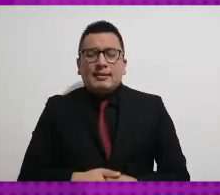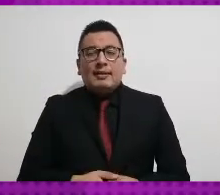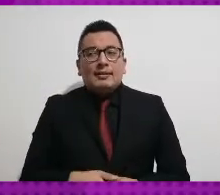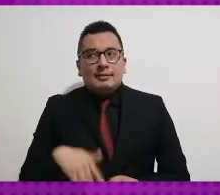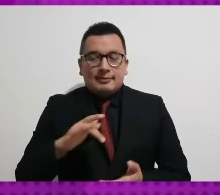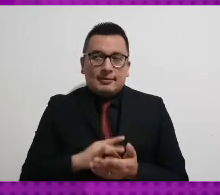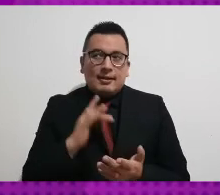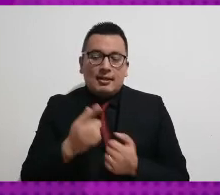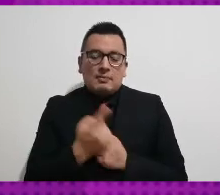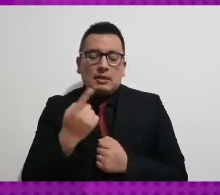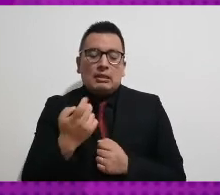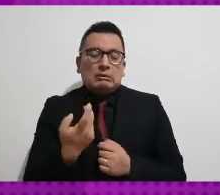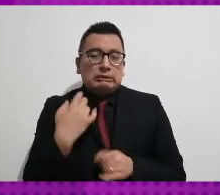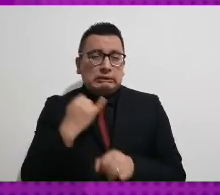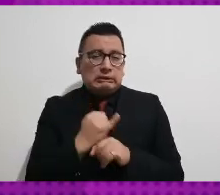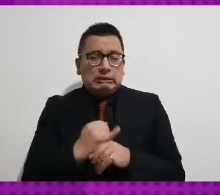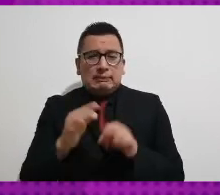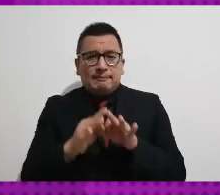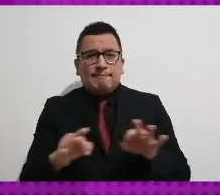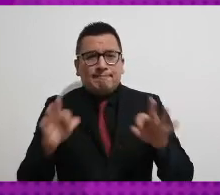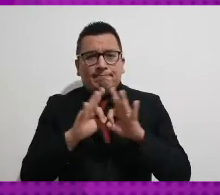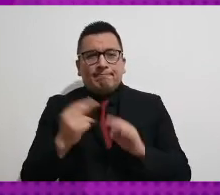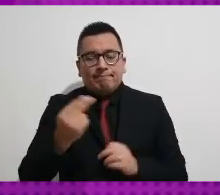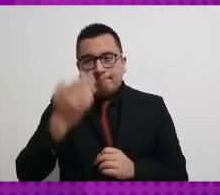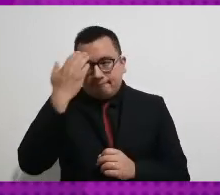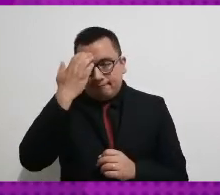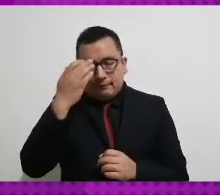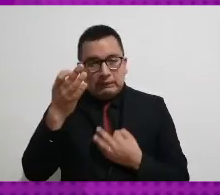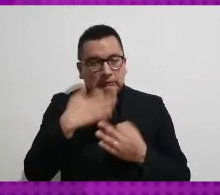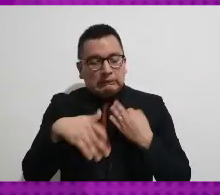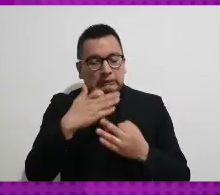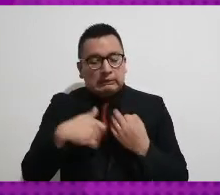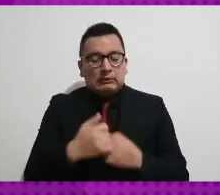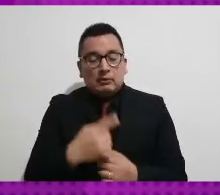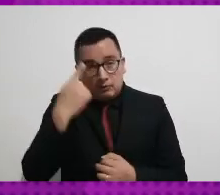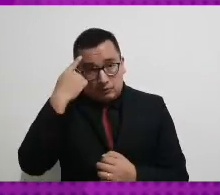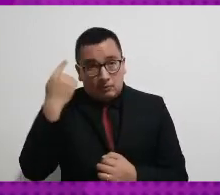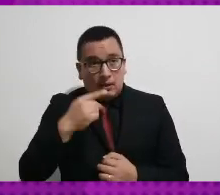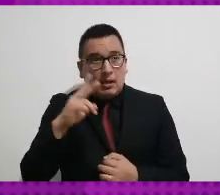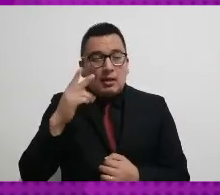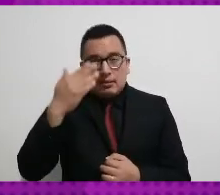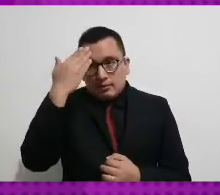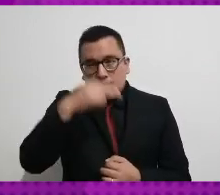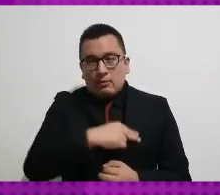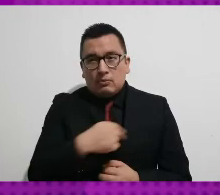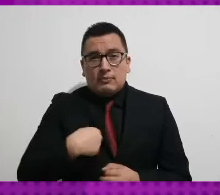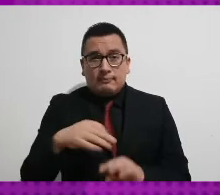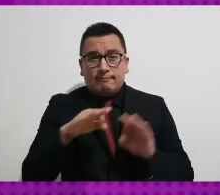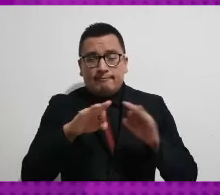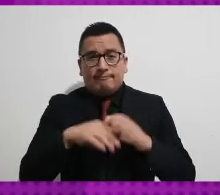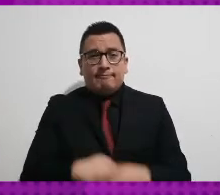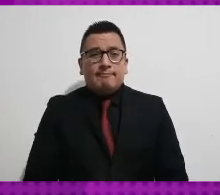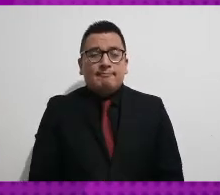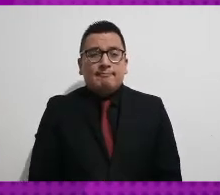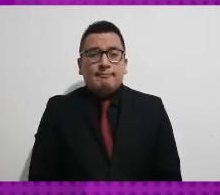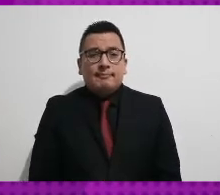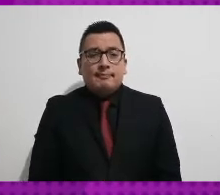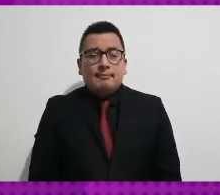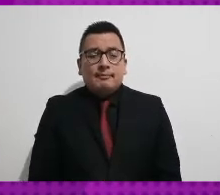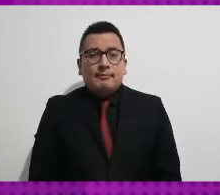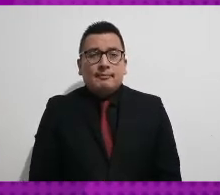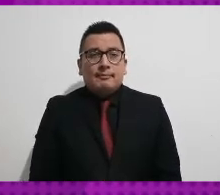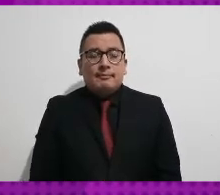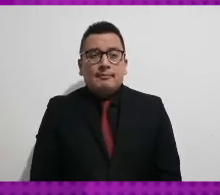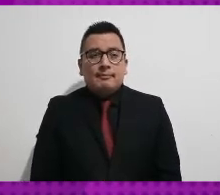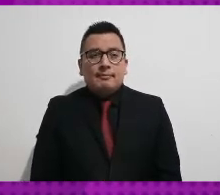nosotros es indispensable y esperemos llegue a oídos de muchos para que puedan conocer un poco más de nosotros. Y si me lo